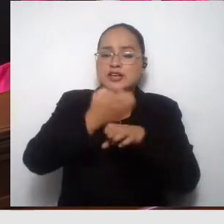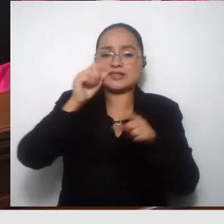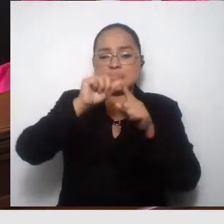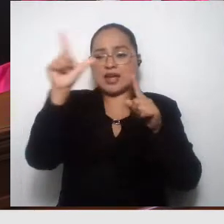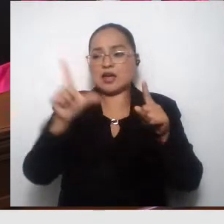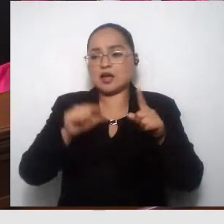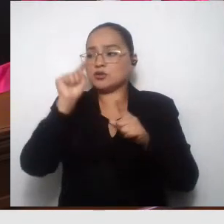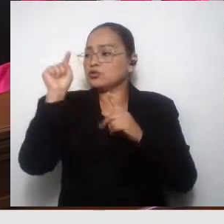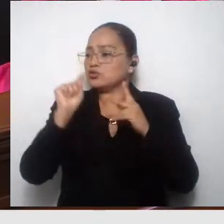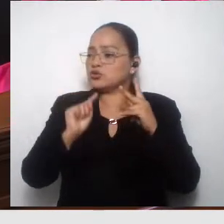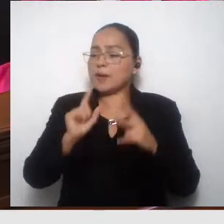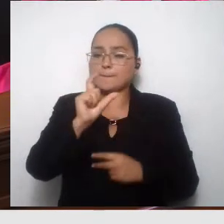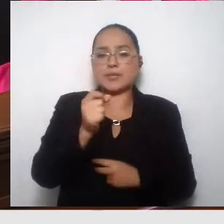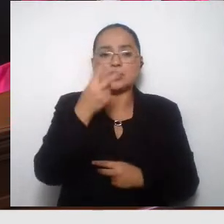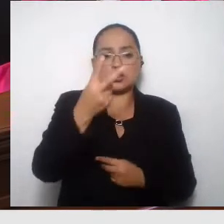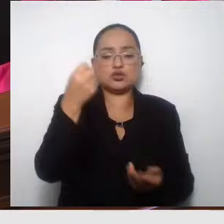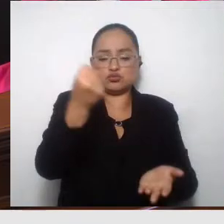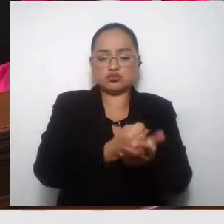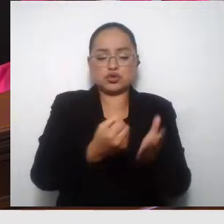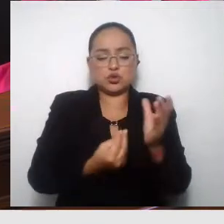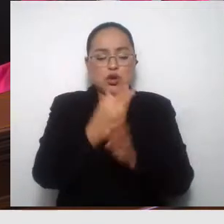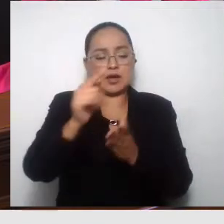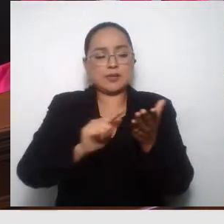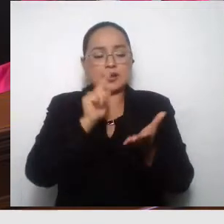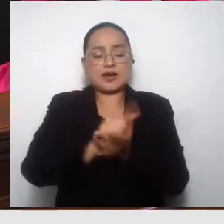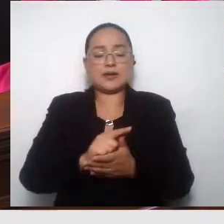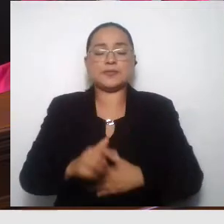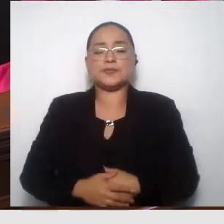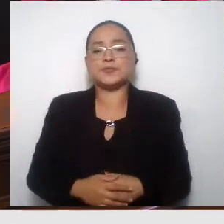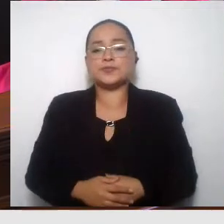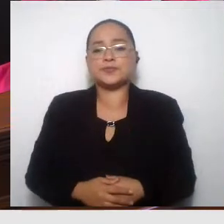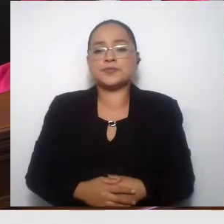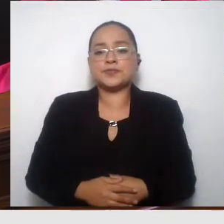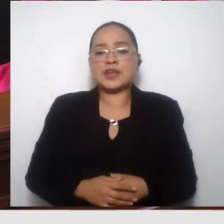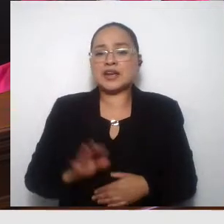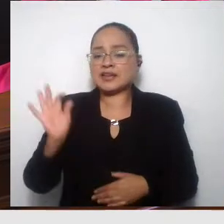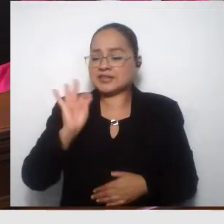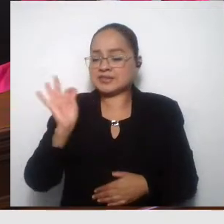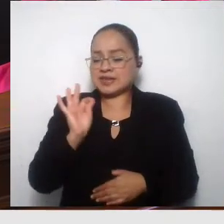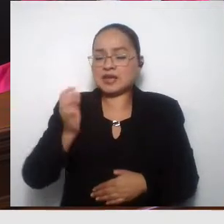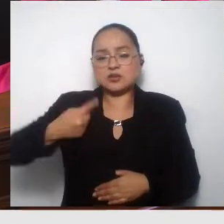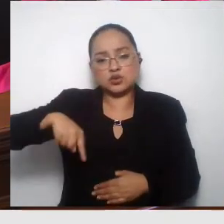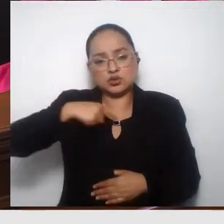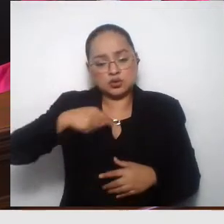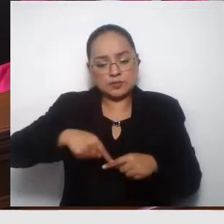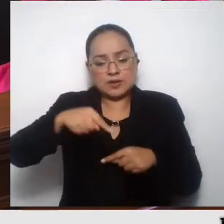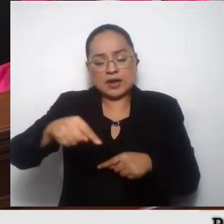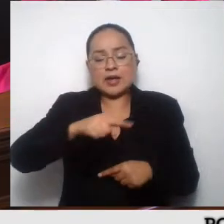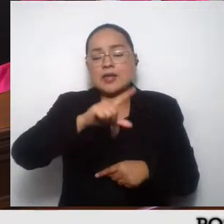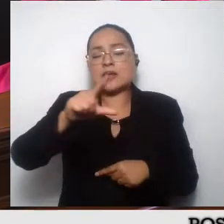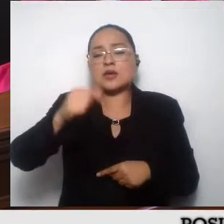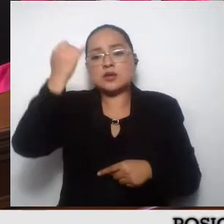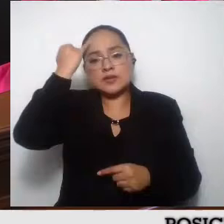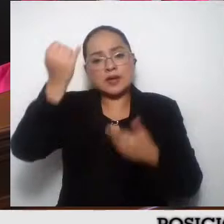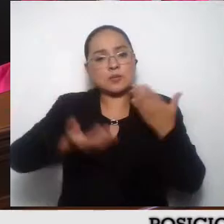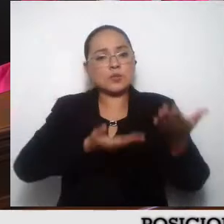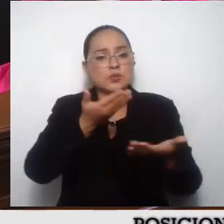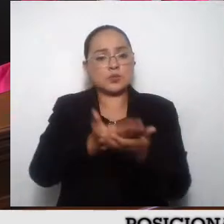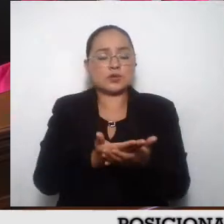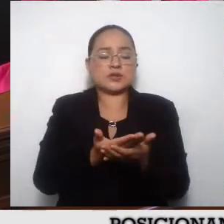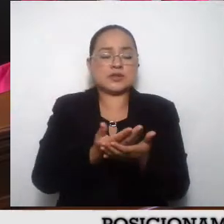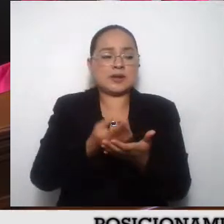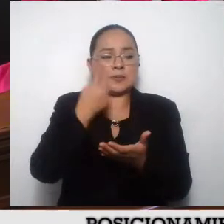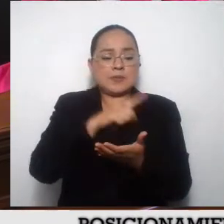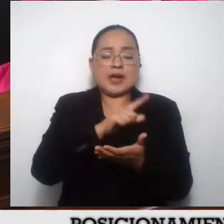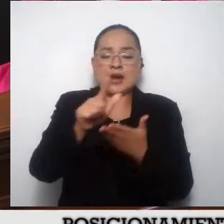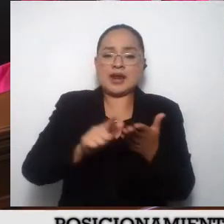país. En su oportunidad, presentaremos una iniciativa de ley que fomente